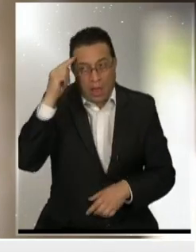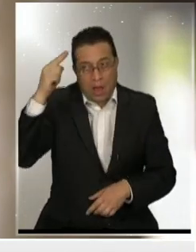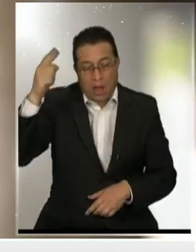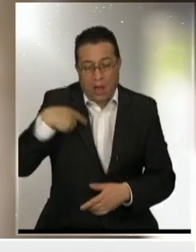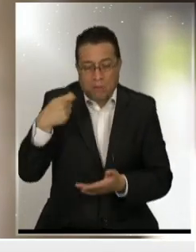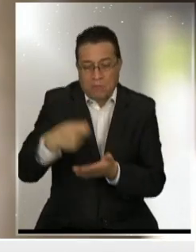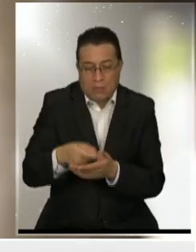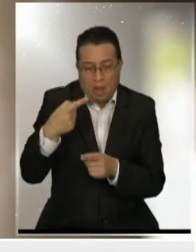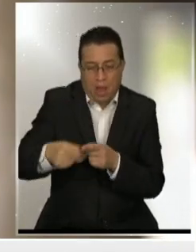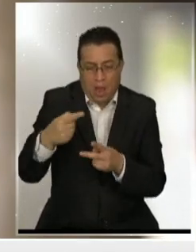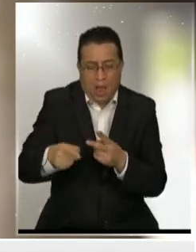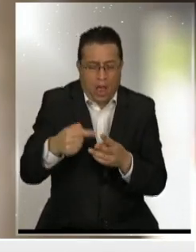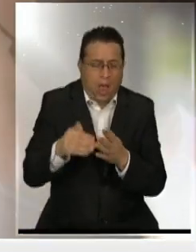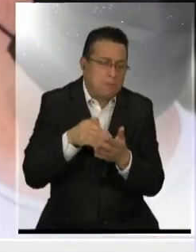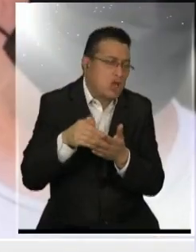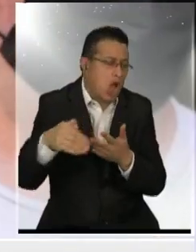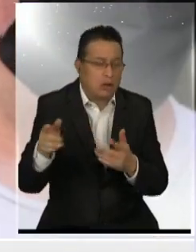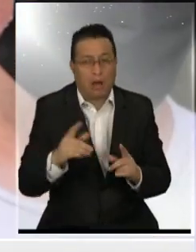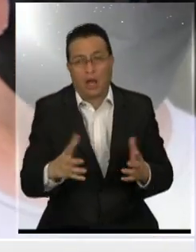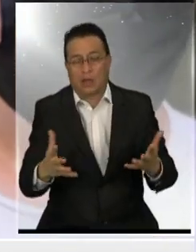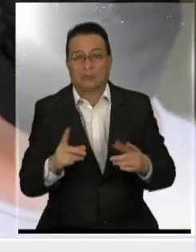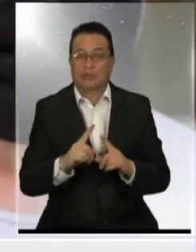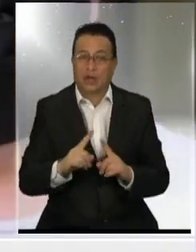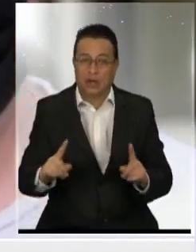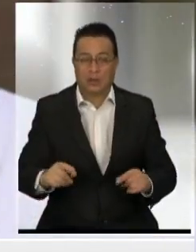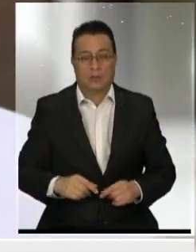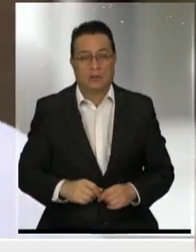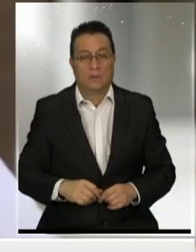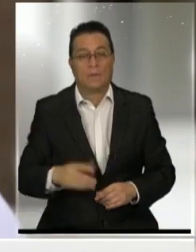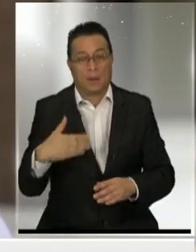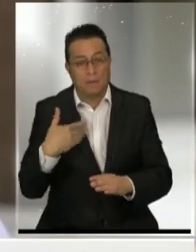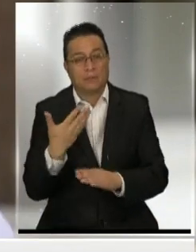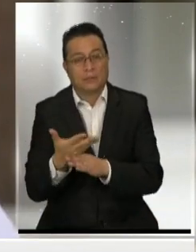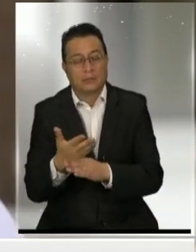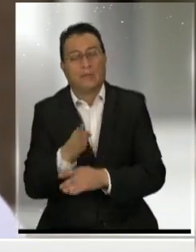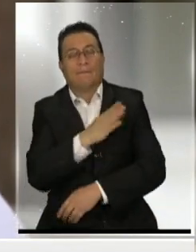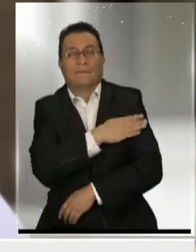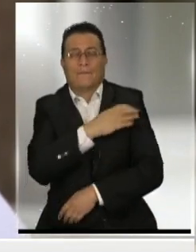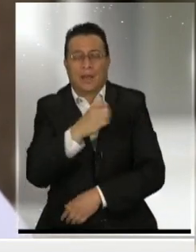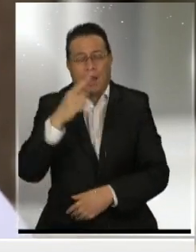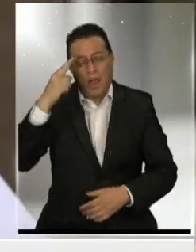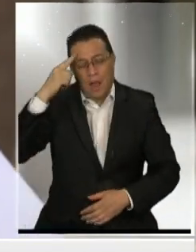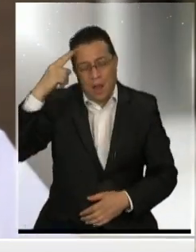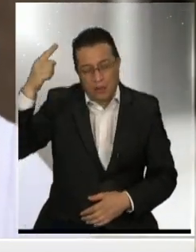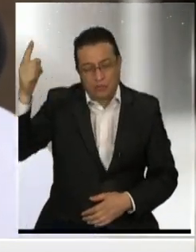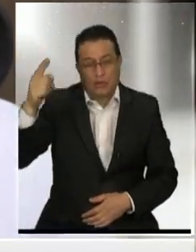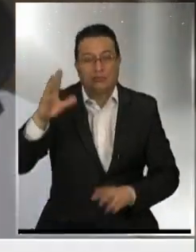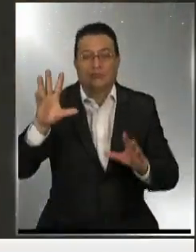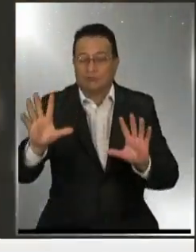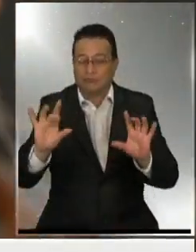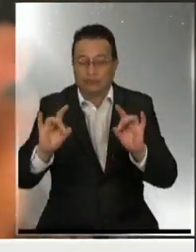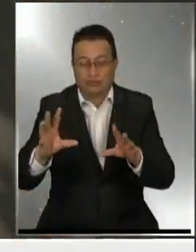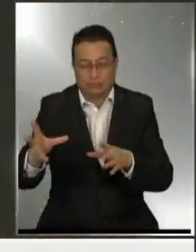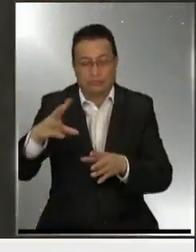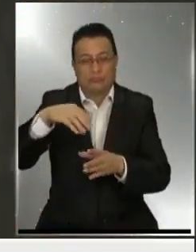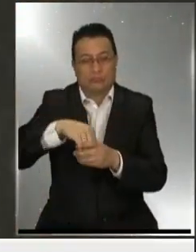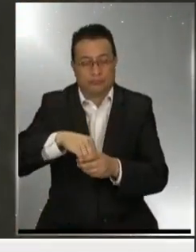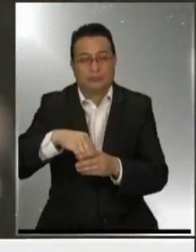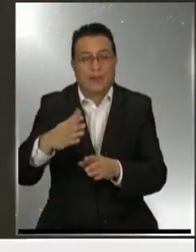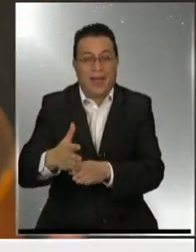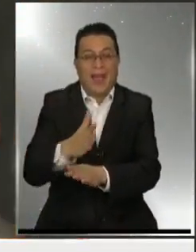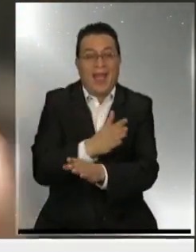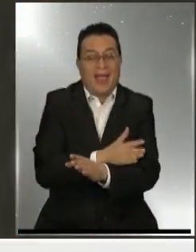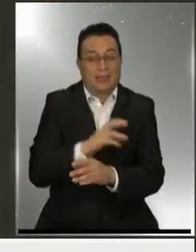pagar una deuda millonaria. Peticiones, esperanzas, ilusiones que forman parte del escenario previo a